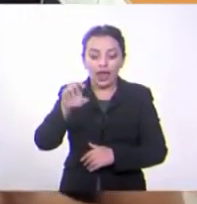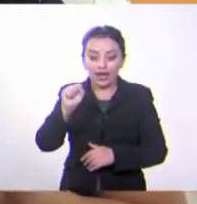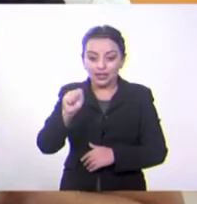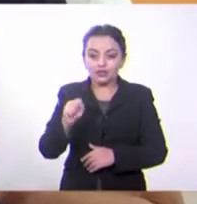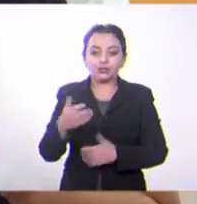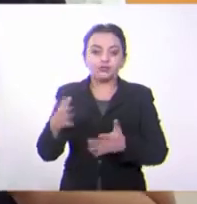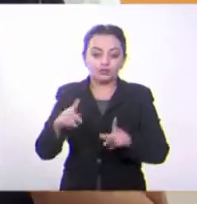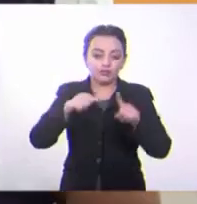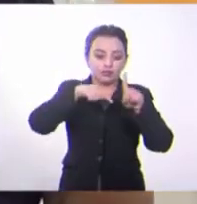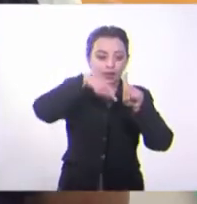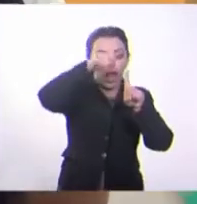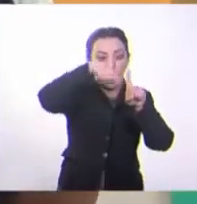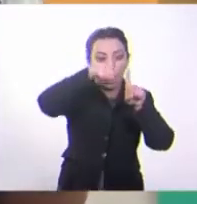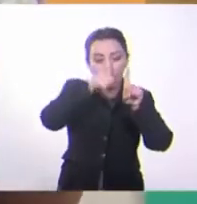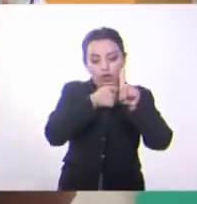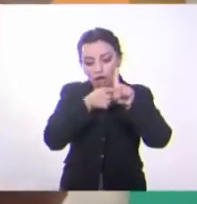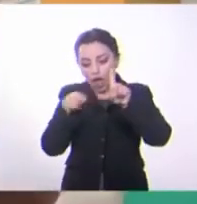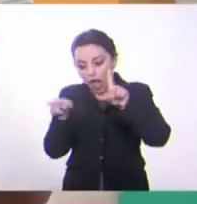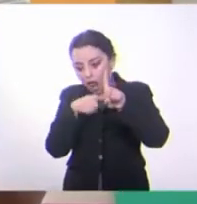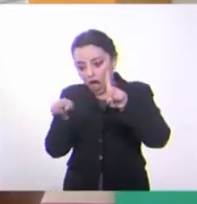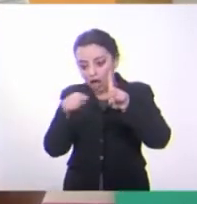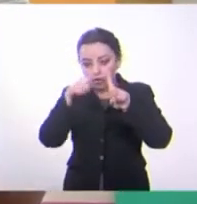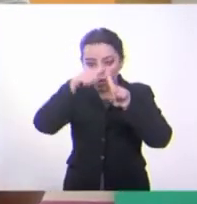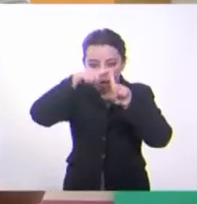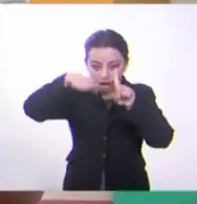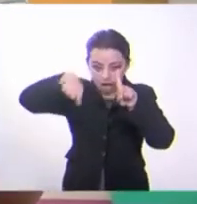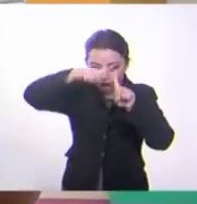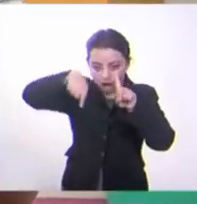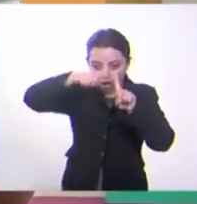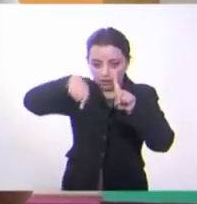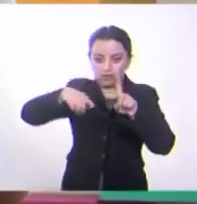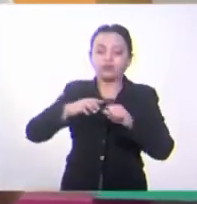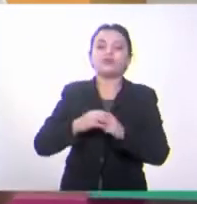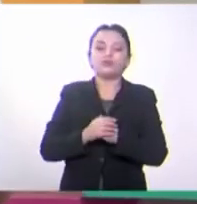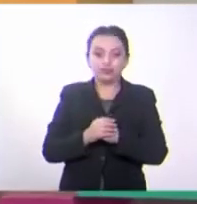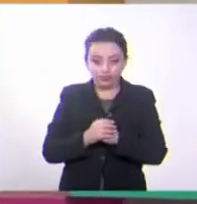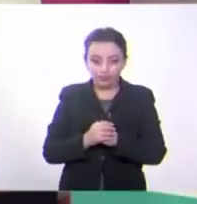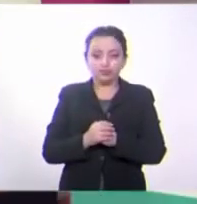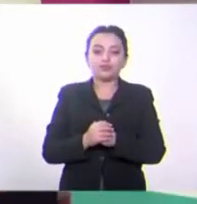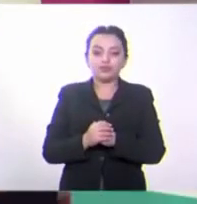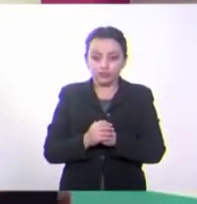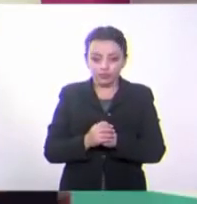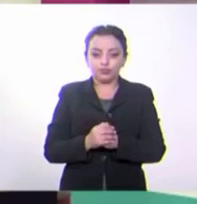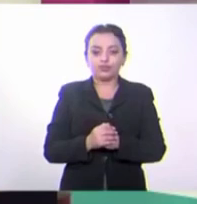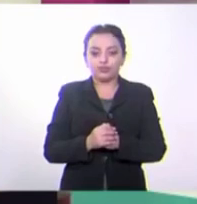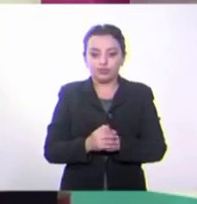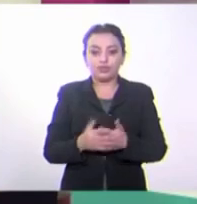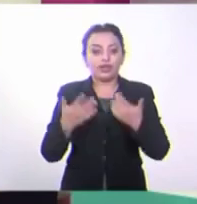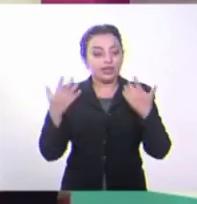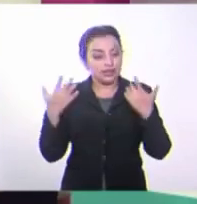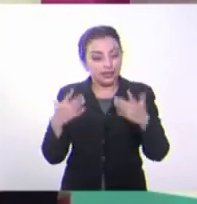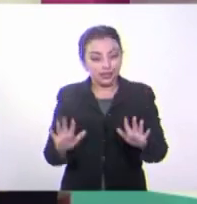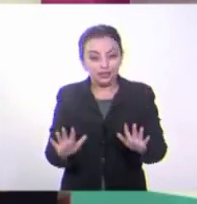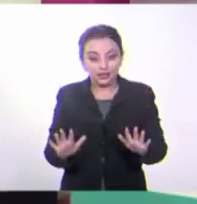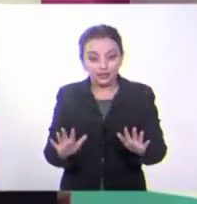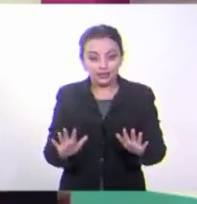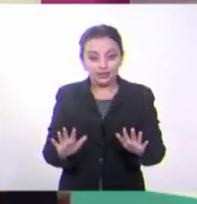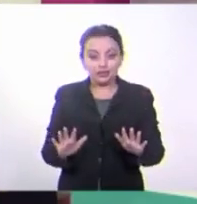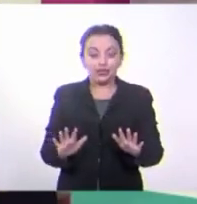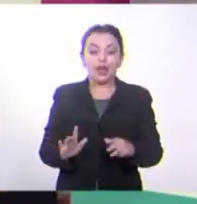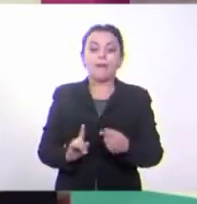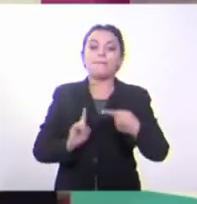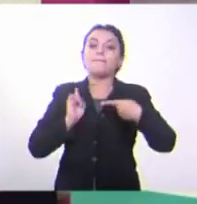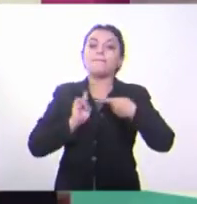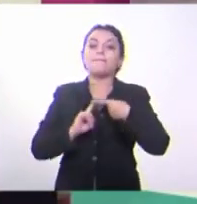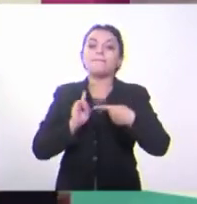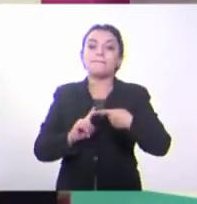sucesivamente, pues son Semejantes. semejantes. Entonces, el primer criterio de semejanza